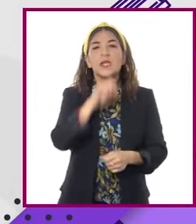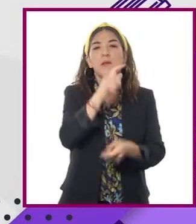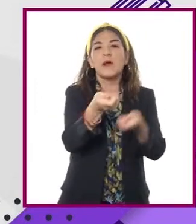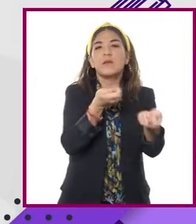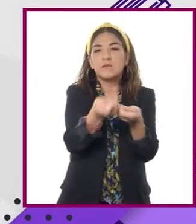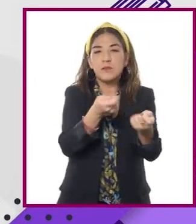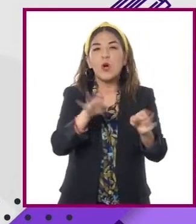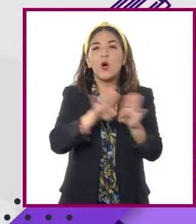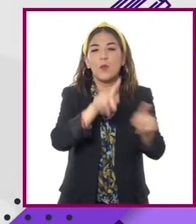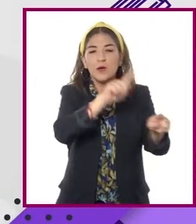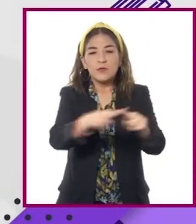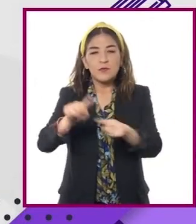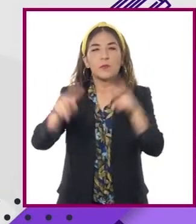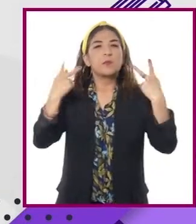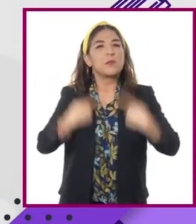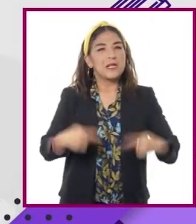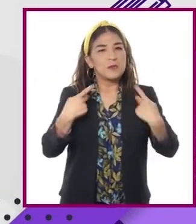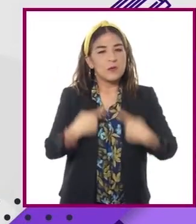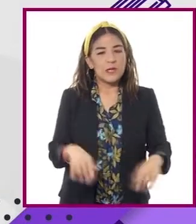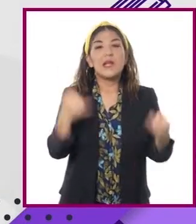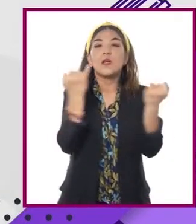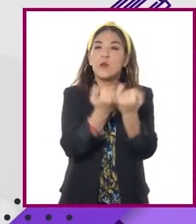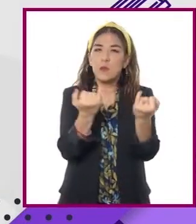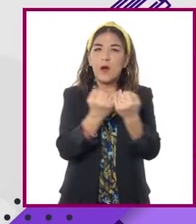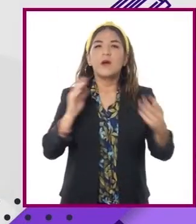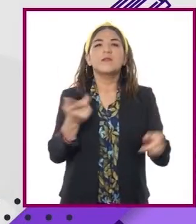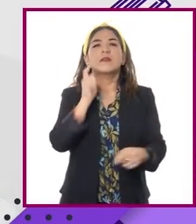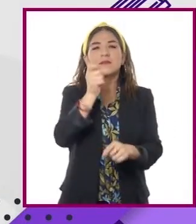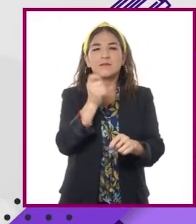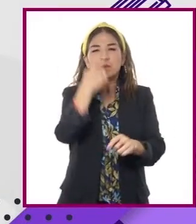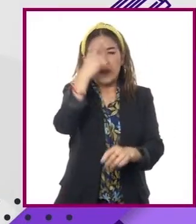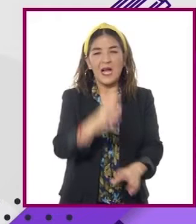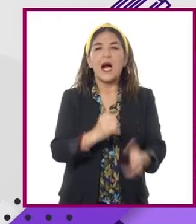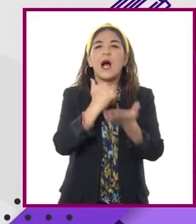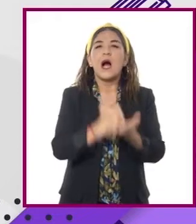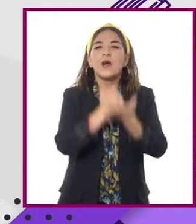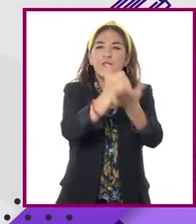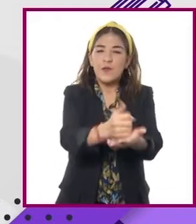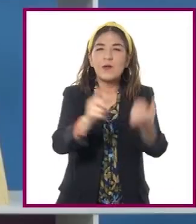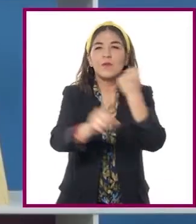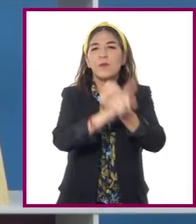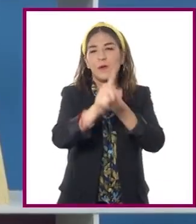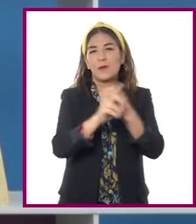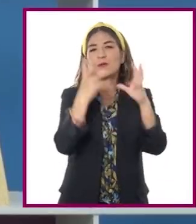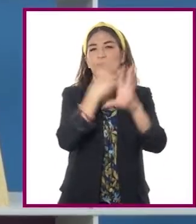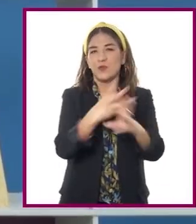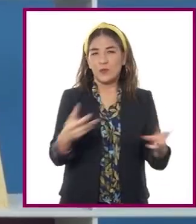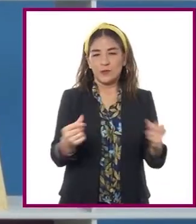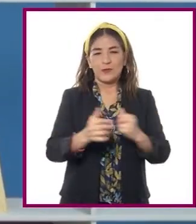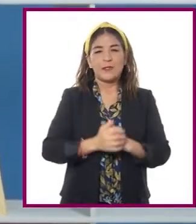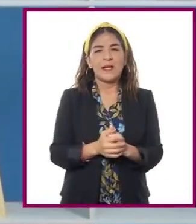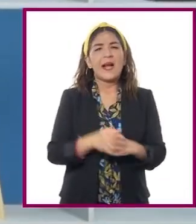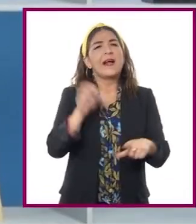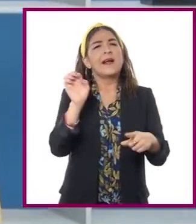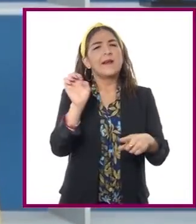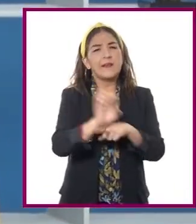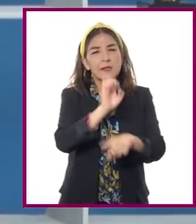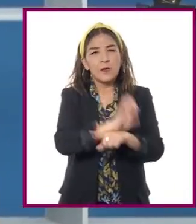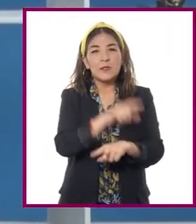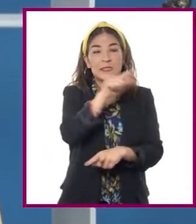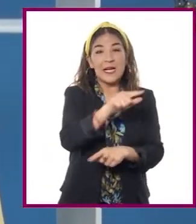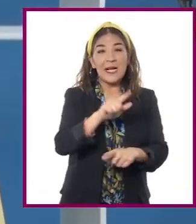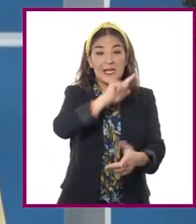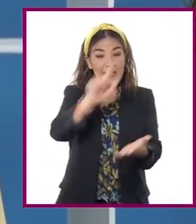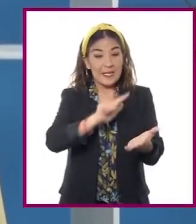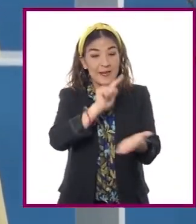las personas y contribuyen a solucionar conflictos. ¿Quiere decir que una ley